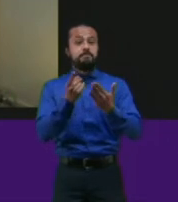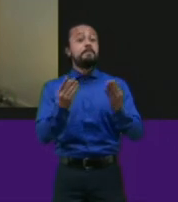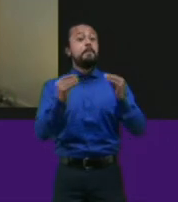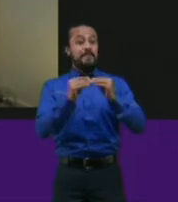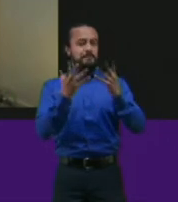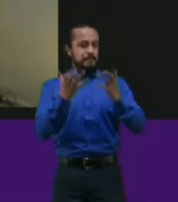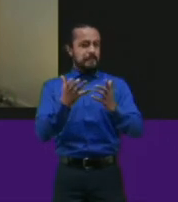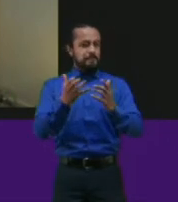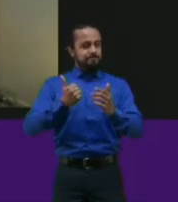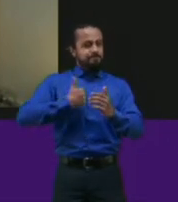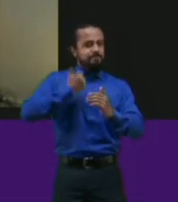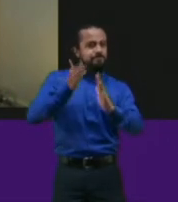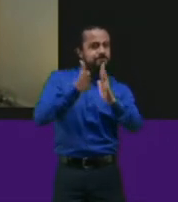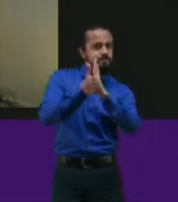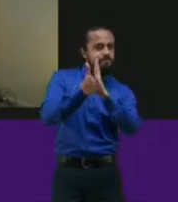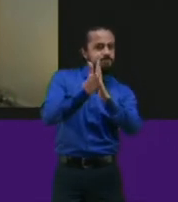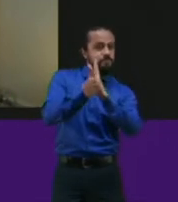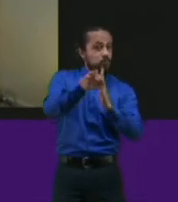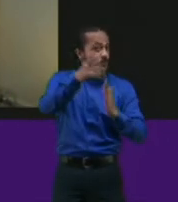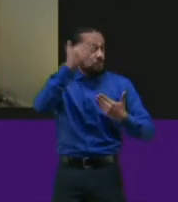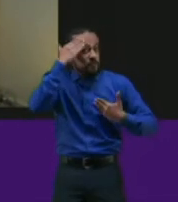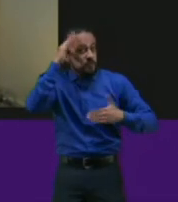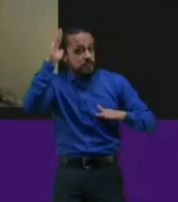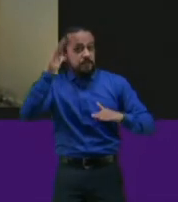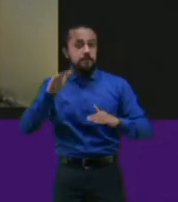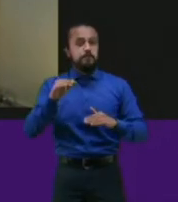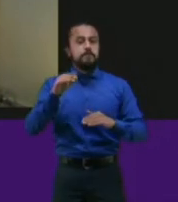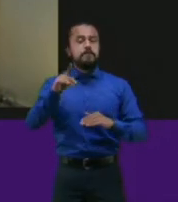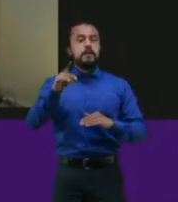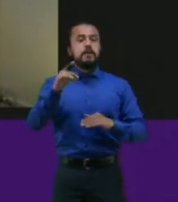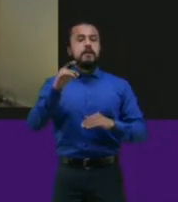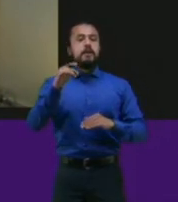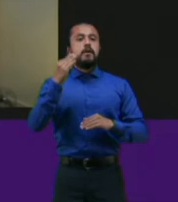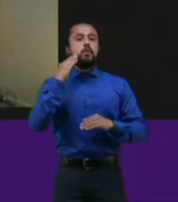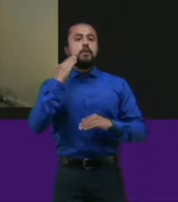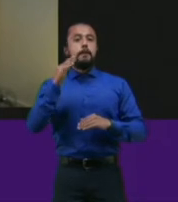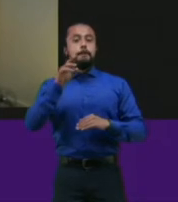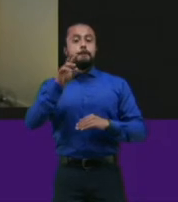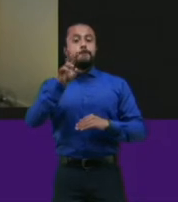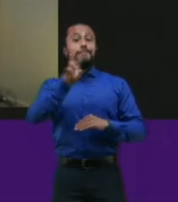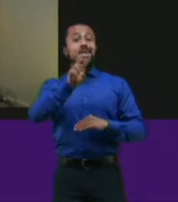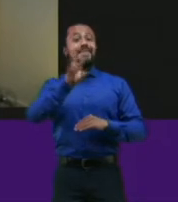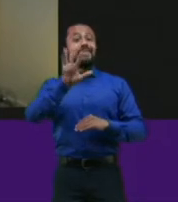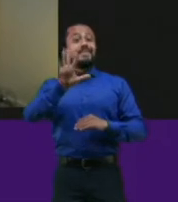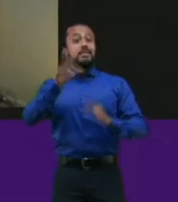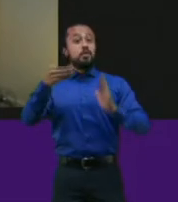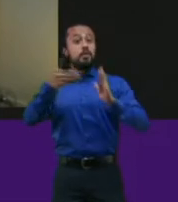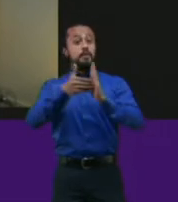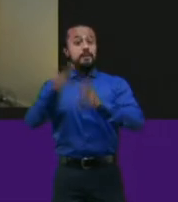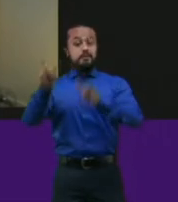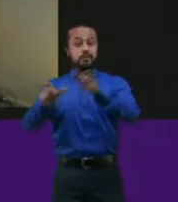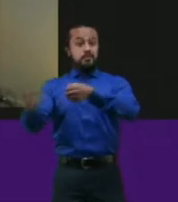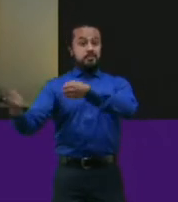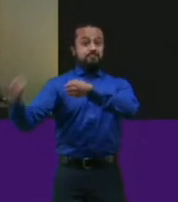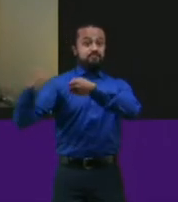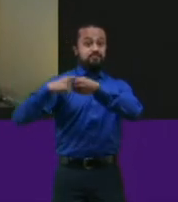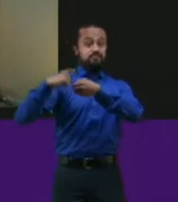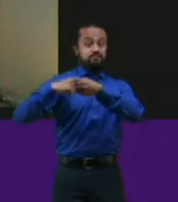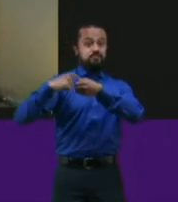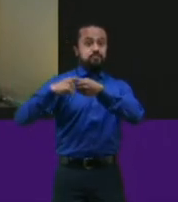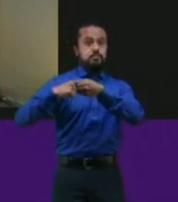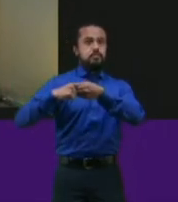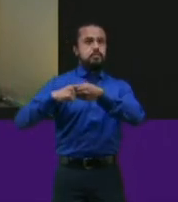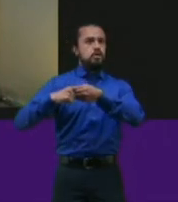dato todavía, es que nosotros ayer cerramos en 25,000 inscritos. Nos están viendo personas